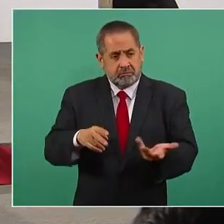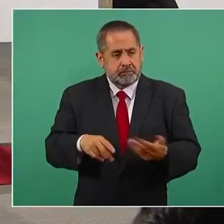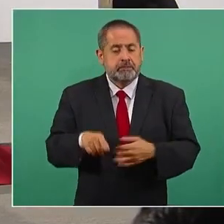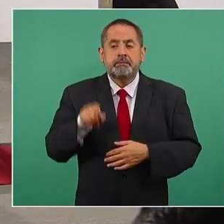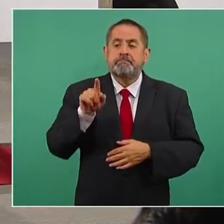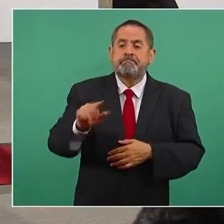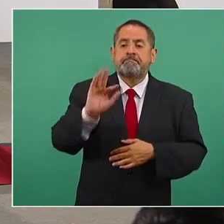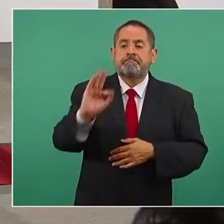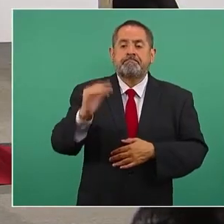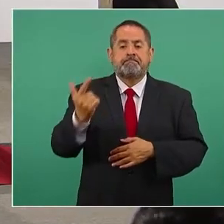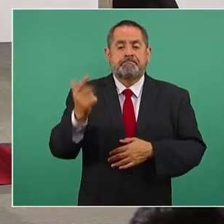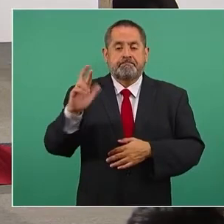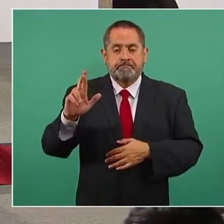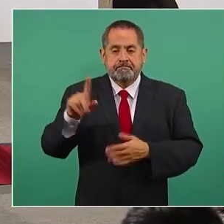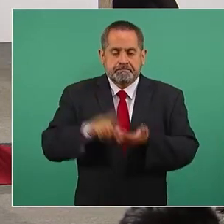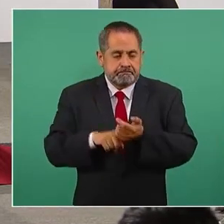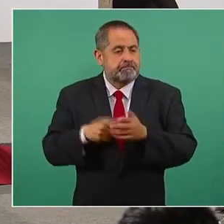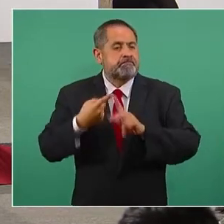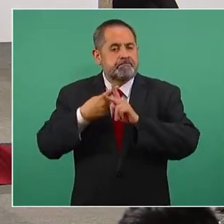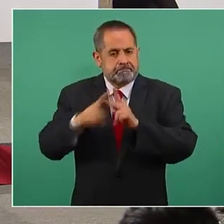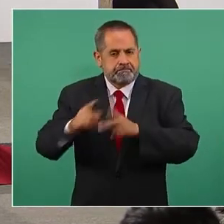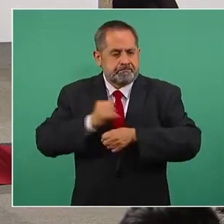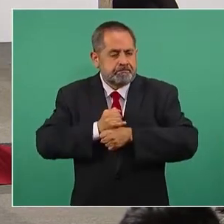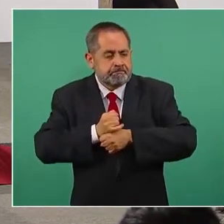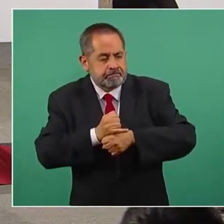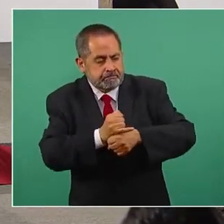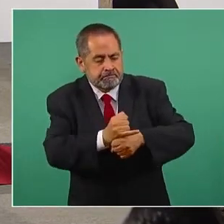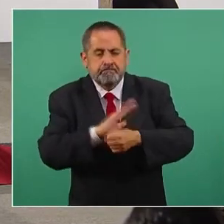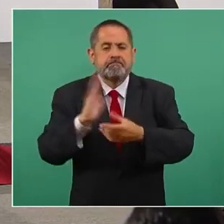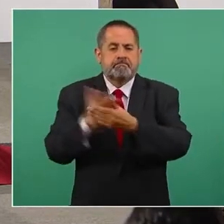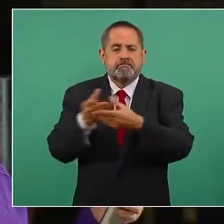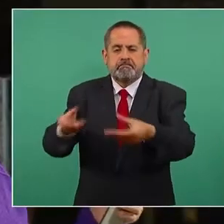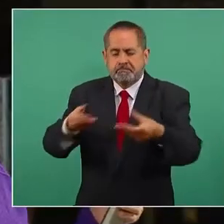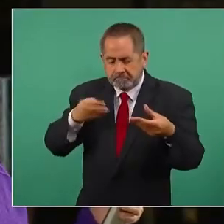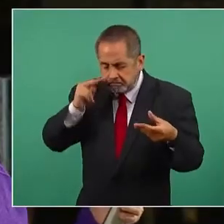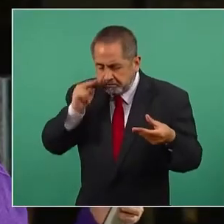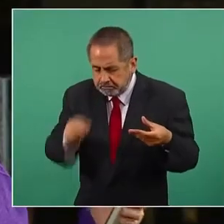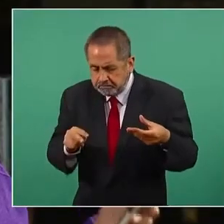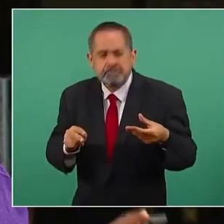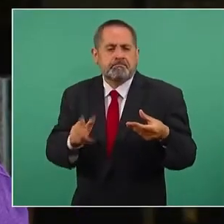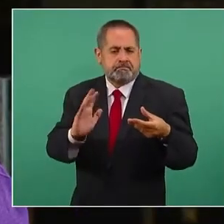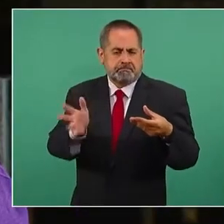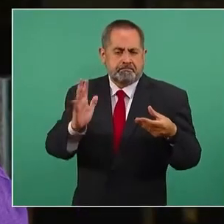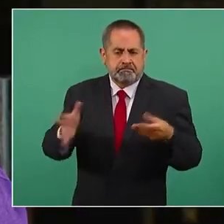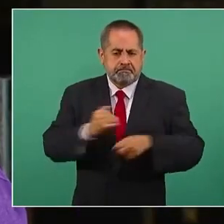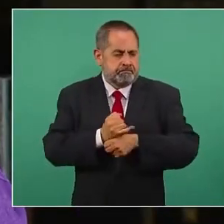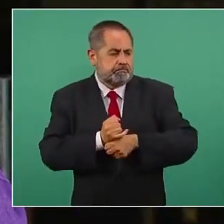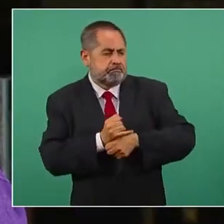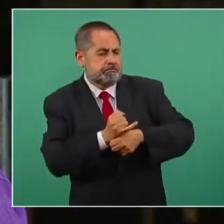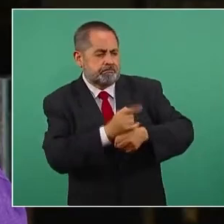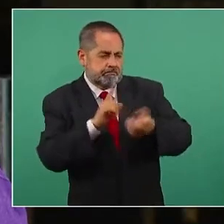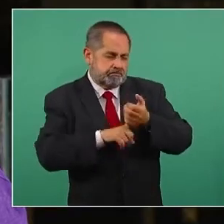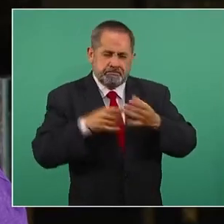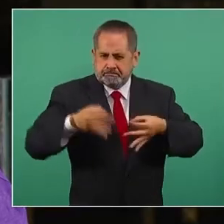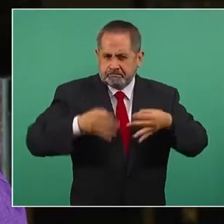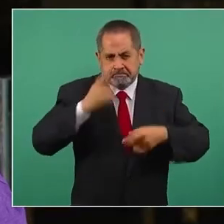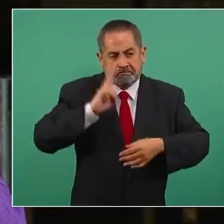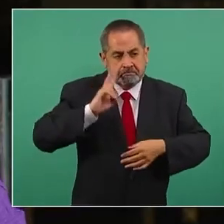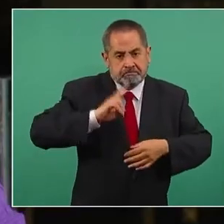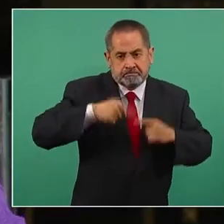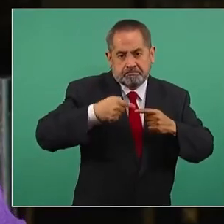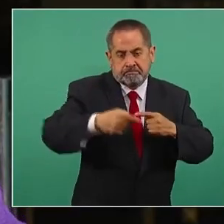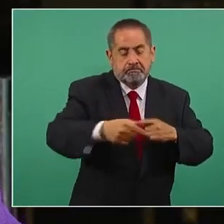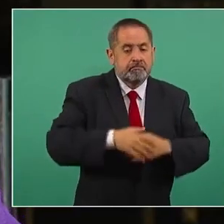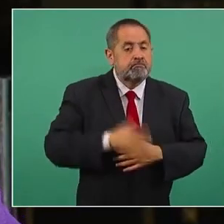Fiscalía General de la República ya tiene abiertas indagatorias. Nosotros tuvimos acceso a estos documentos, donde